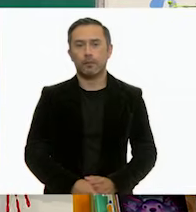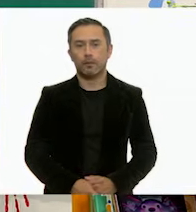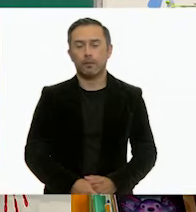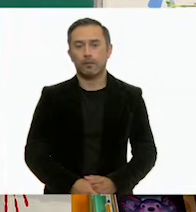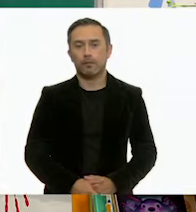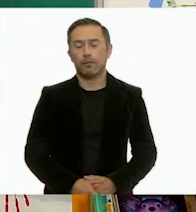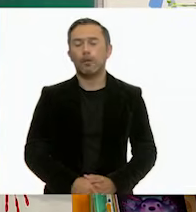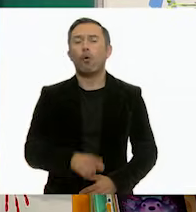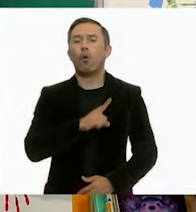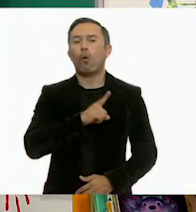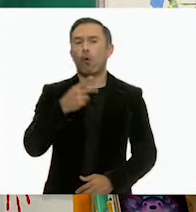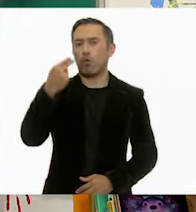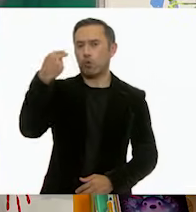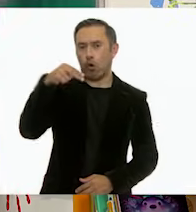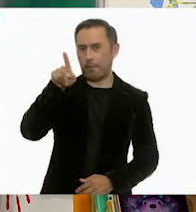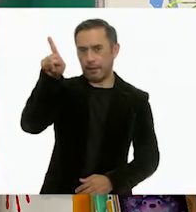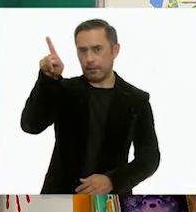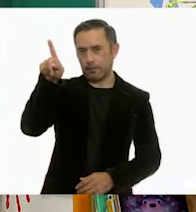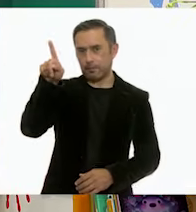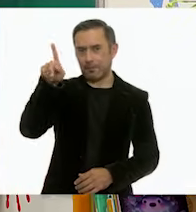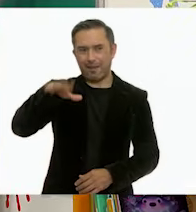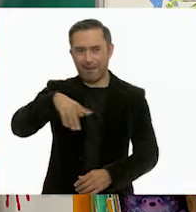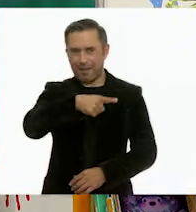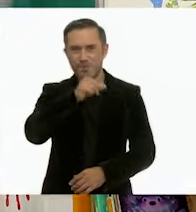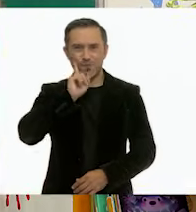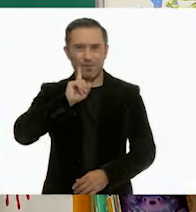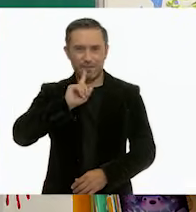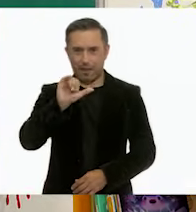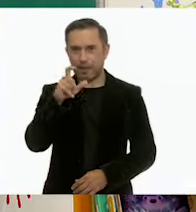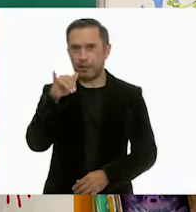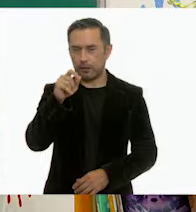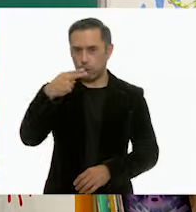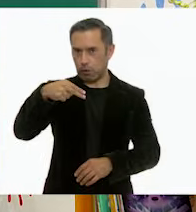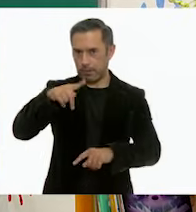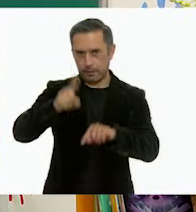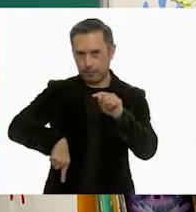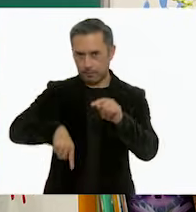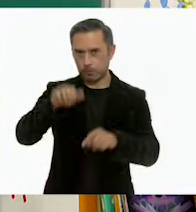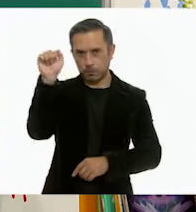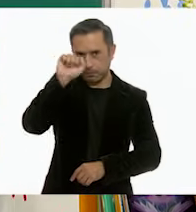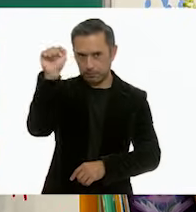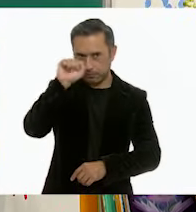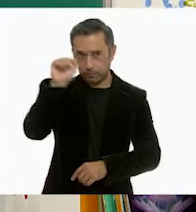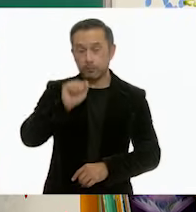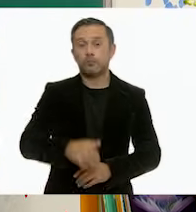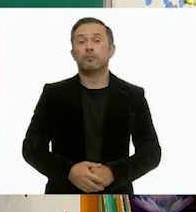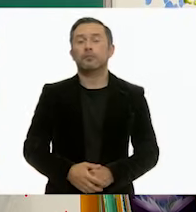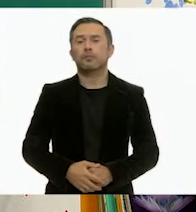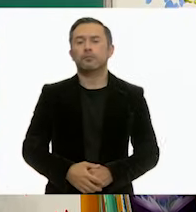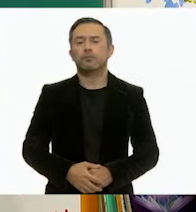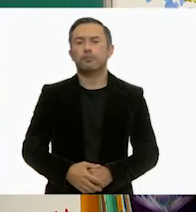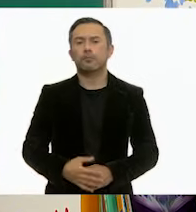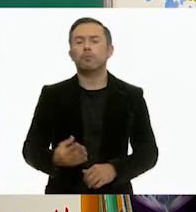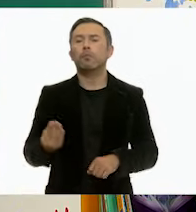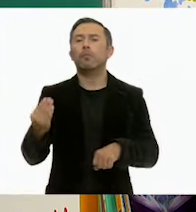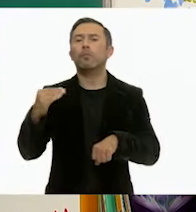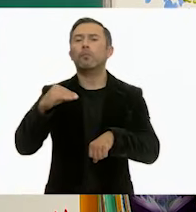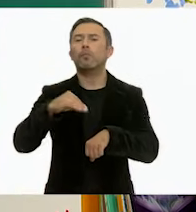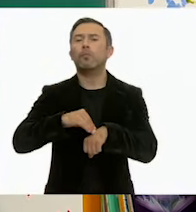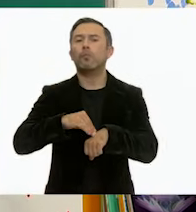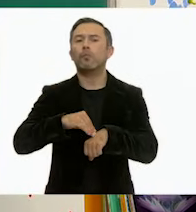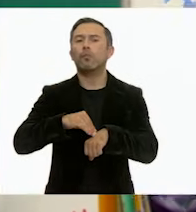Únicamente voy a borrar su nombre de Alexia y vamos a anotar